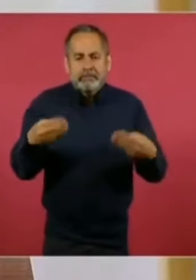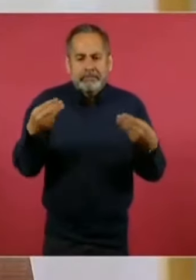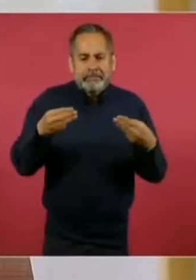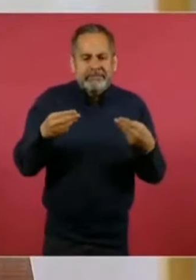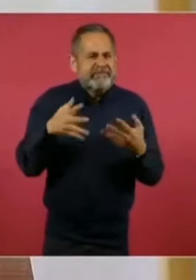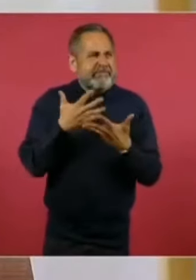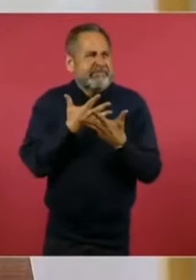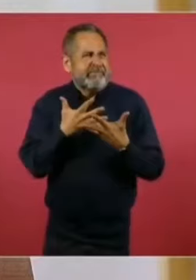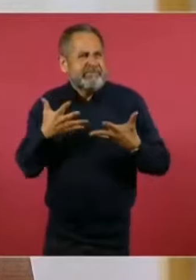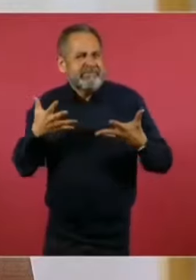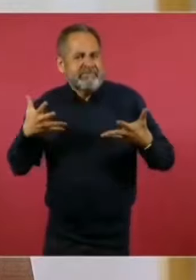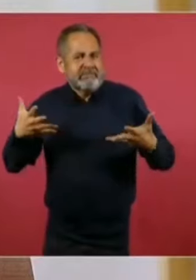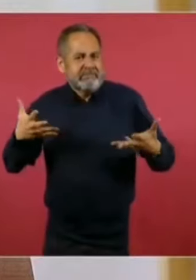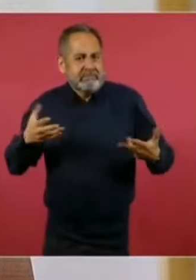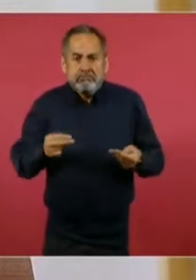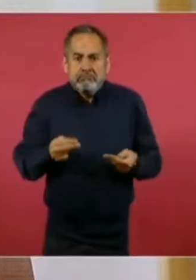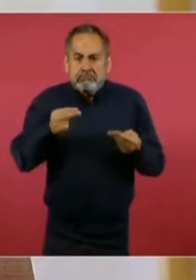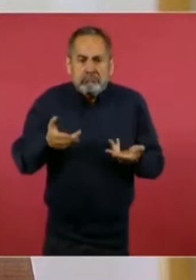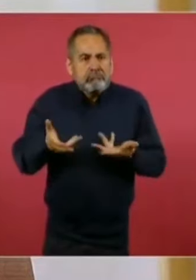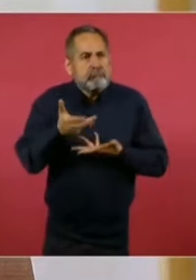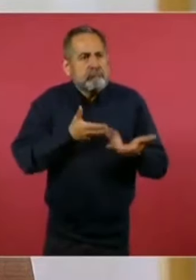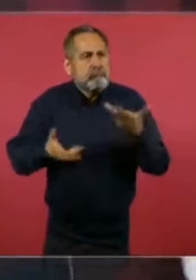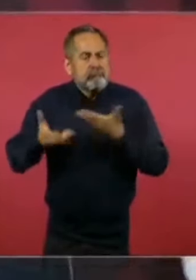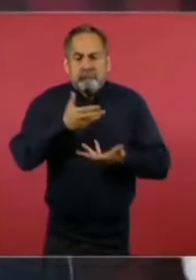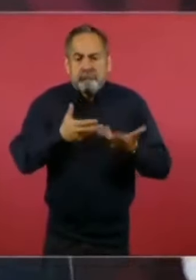y que ahora podríamos,